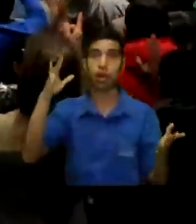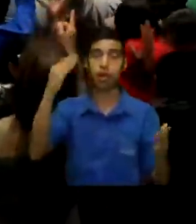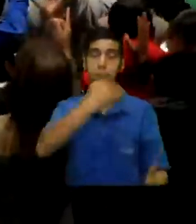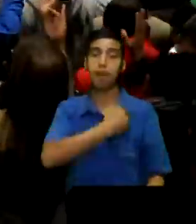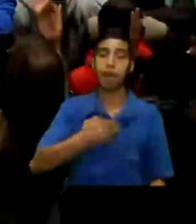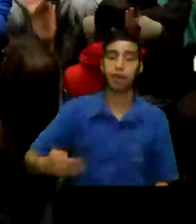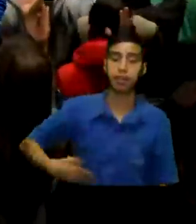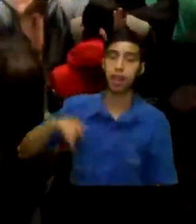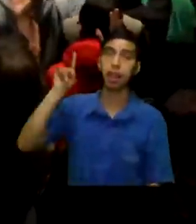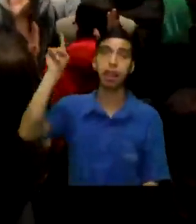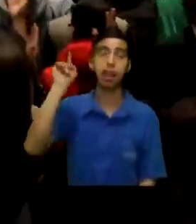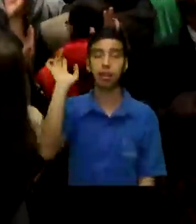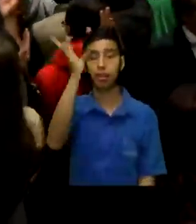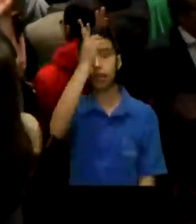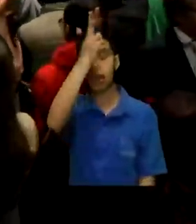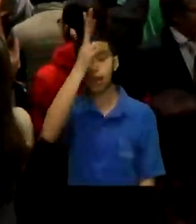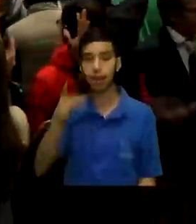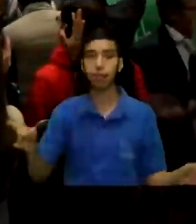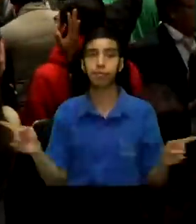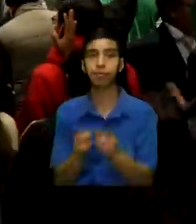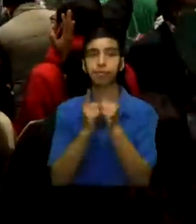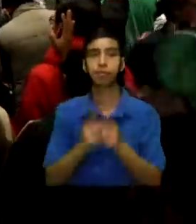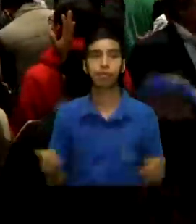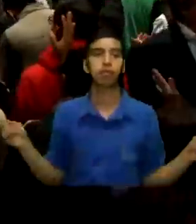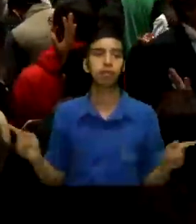majestad, Él es el